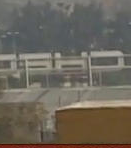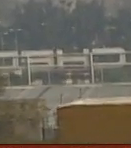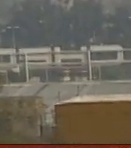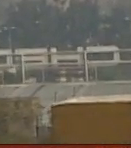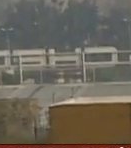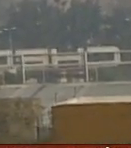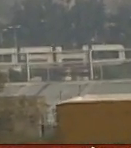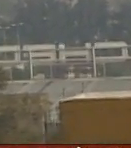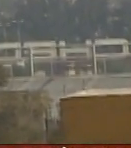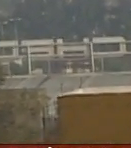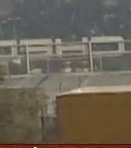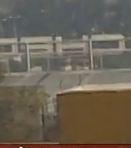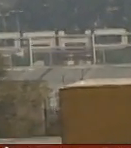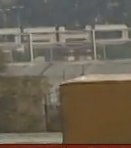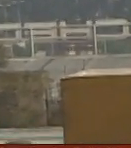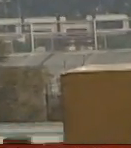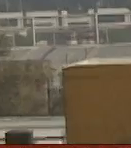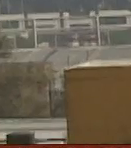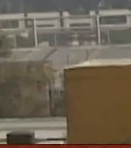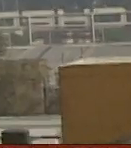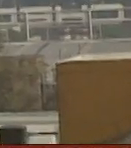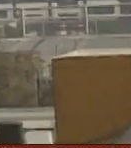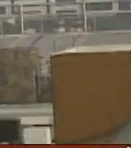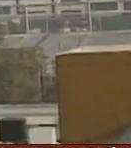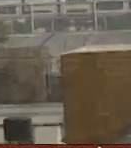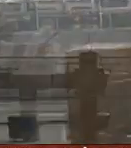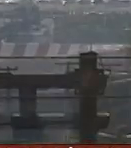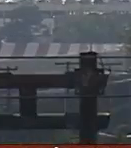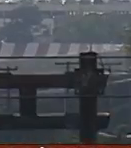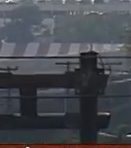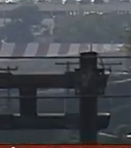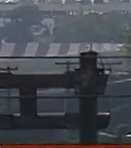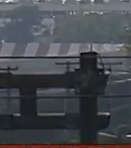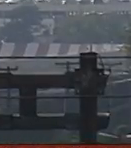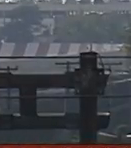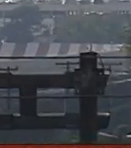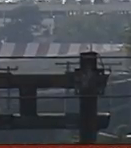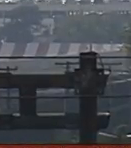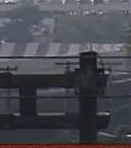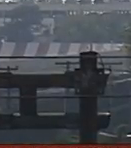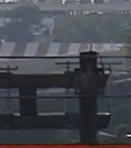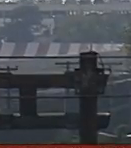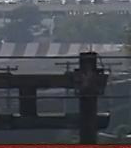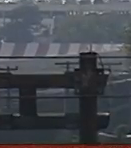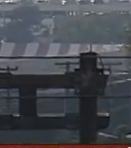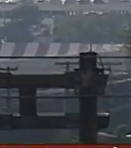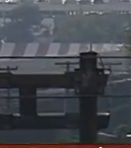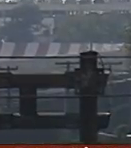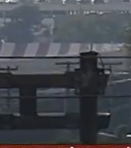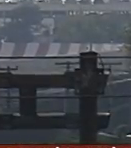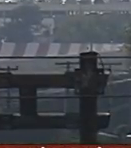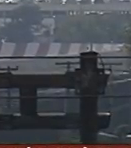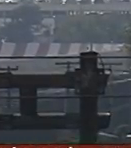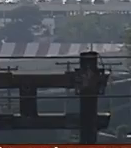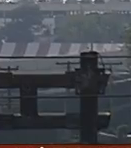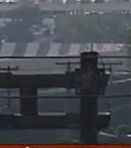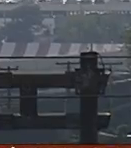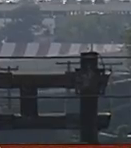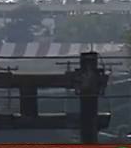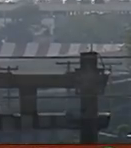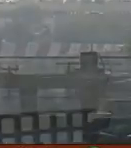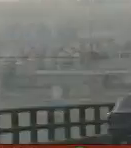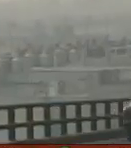Juan Pablo Castañón, lo saluda con mucho gusto Omar Cepeda Castro. Desde su perspectiva, ¿qué es lo que está fallando en la megalópolis? ¿Por qué estamos llegando a